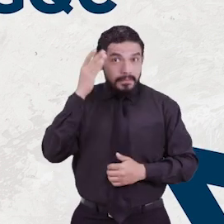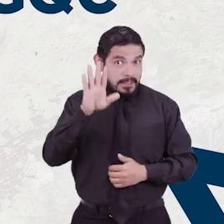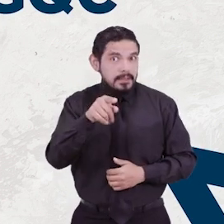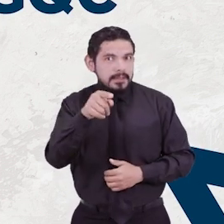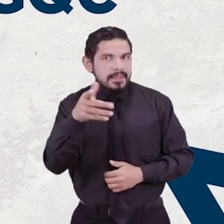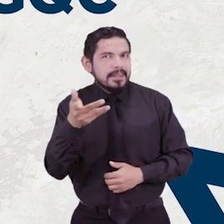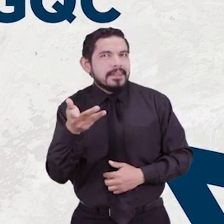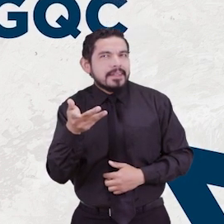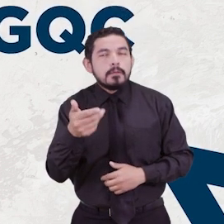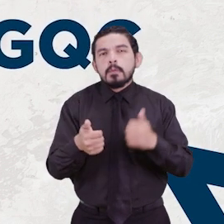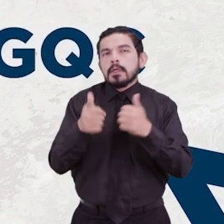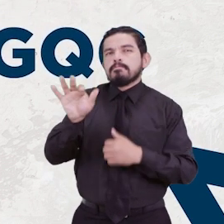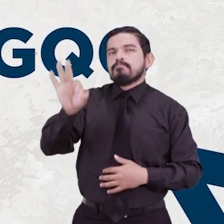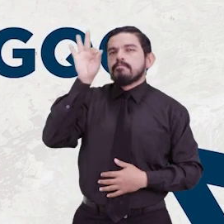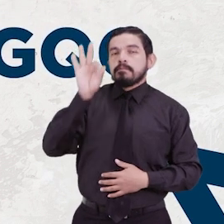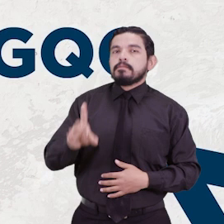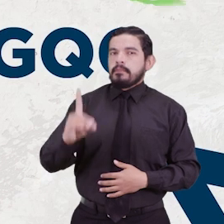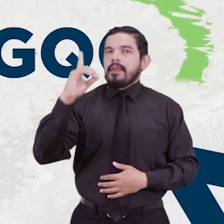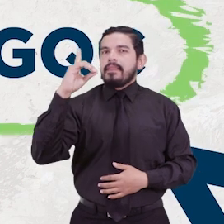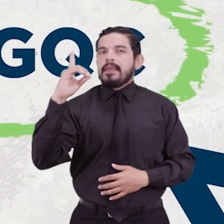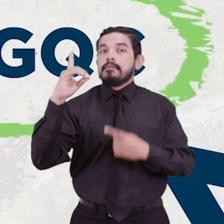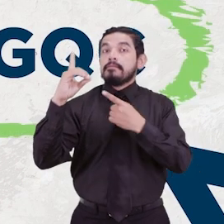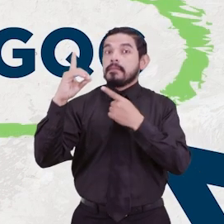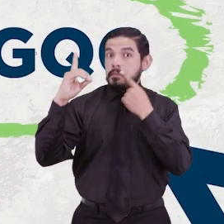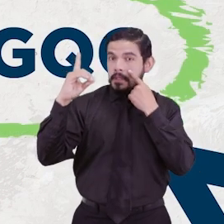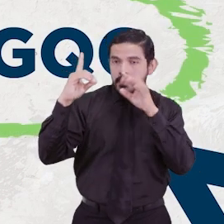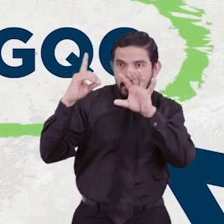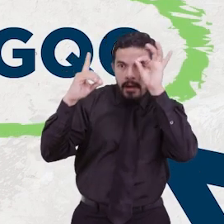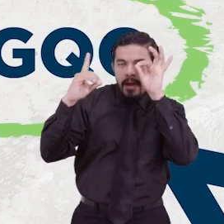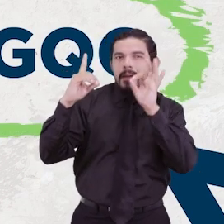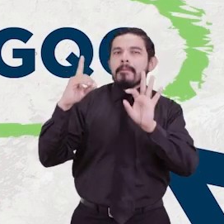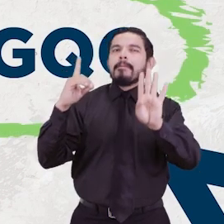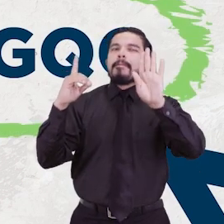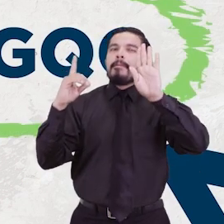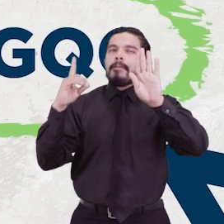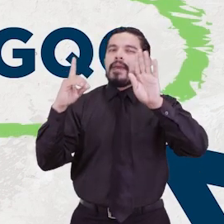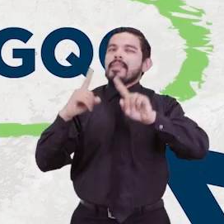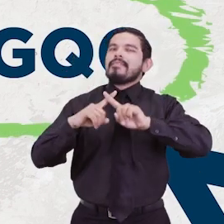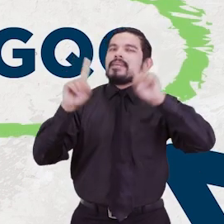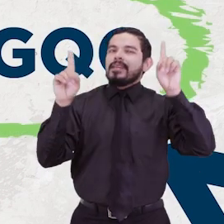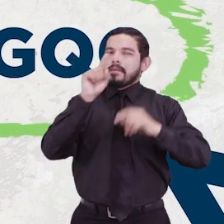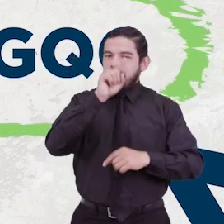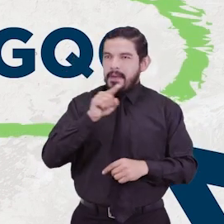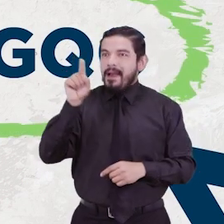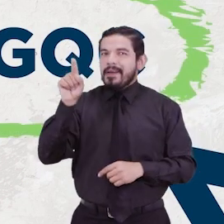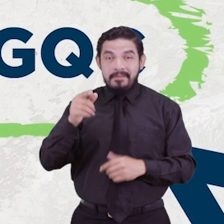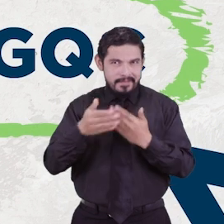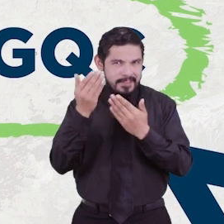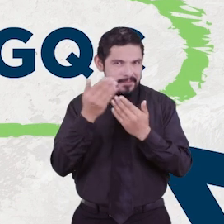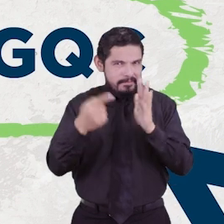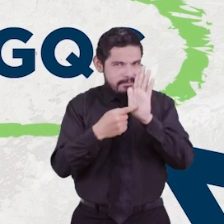¿Ya la tienes? La opción correcta es la D, porque si te fijas, la letra B no está en ningún otro grupo.